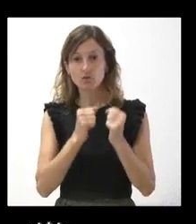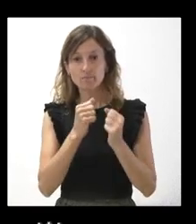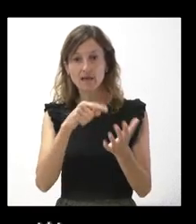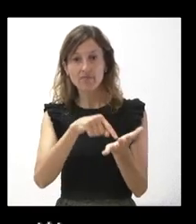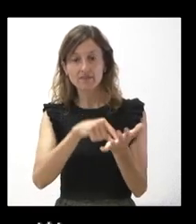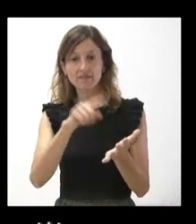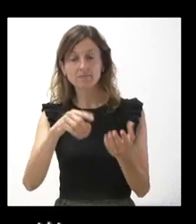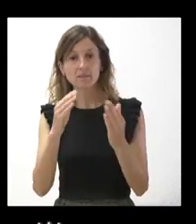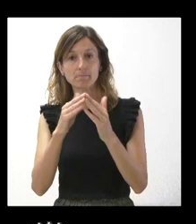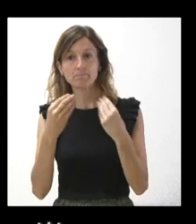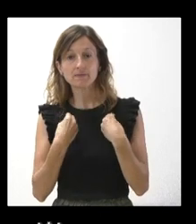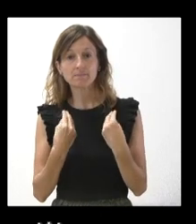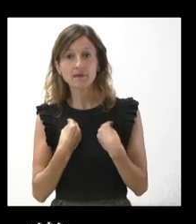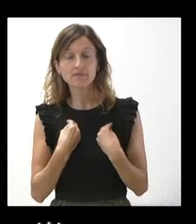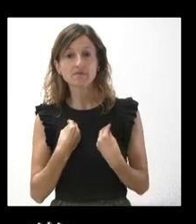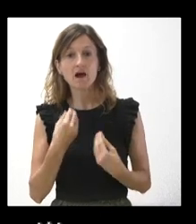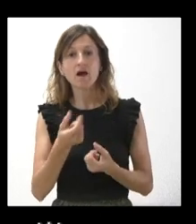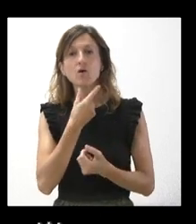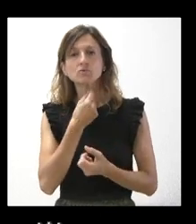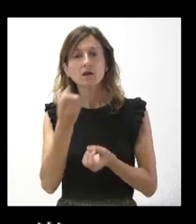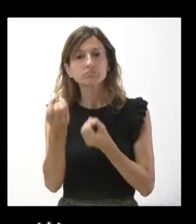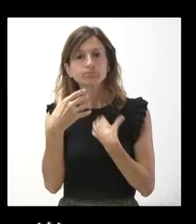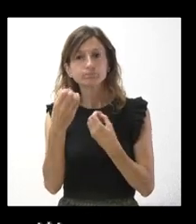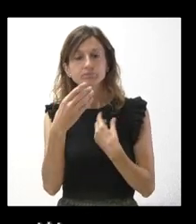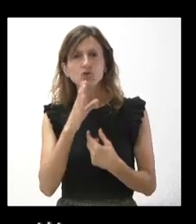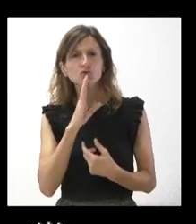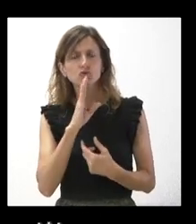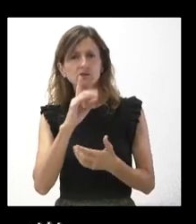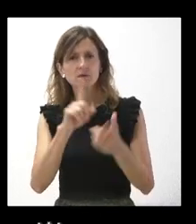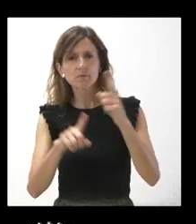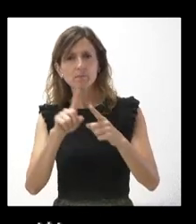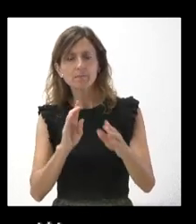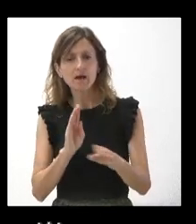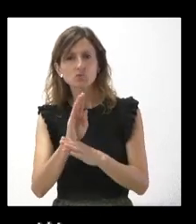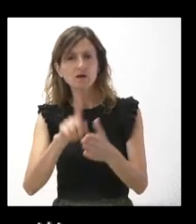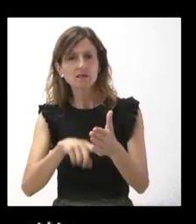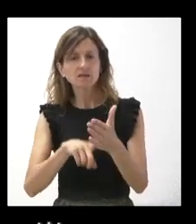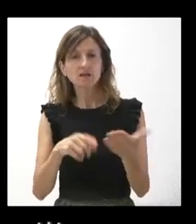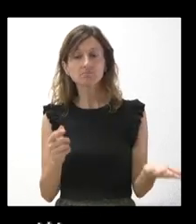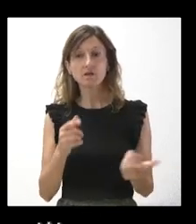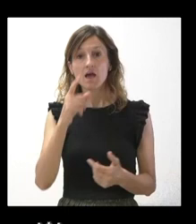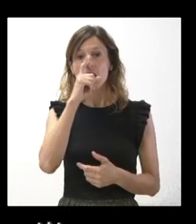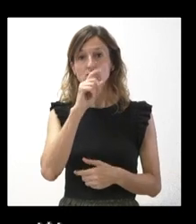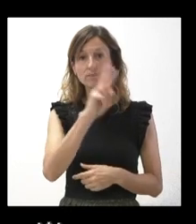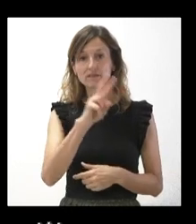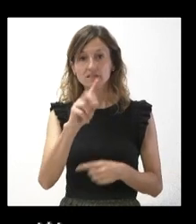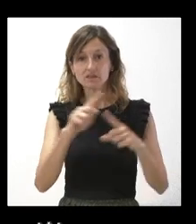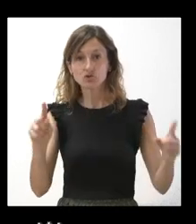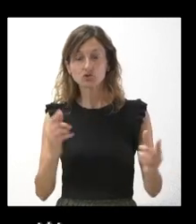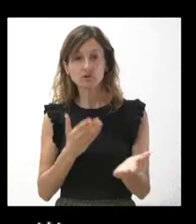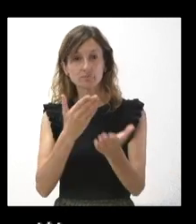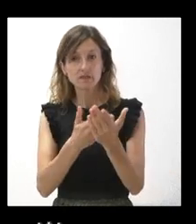el de Vivienda, me gustaría que me explicasen dónde está el problema de estas ayudas, puesto que las del 2022 están